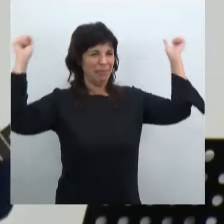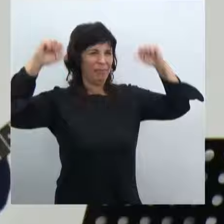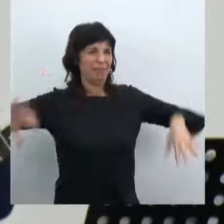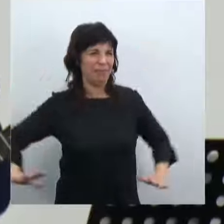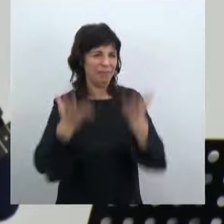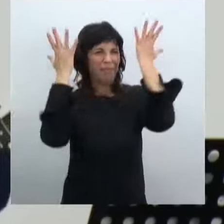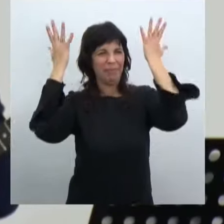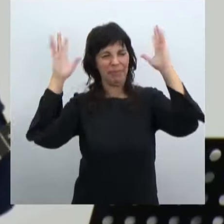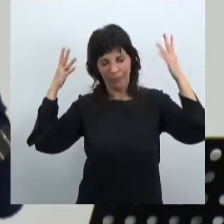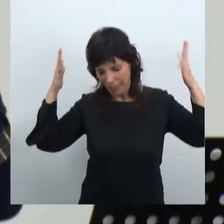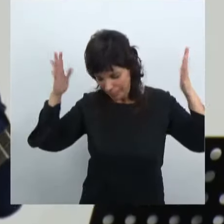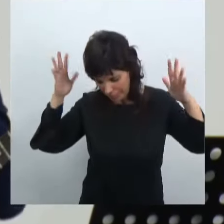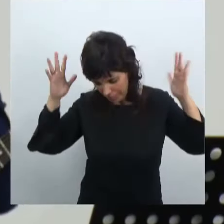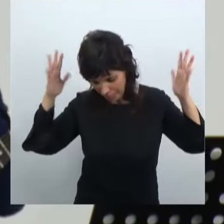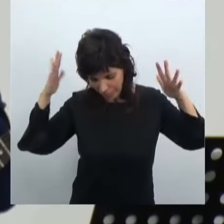Aleluya.